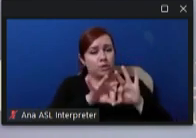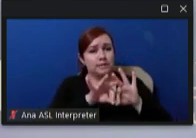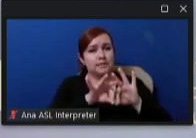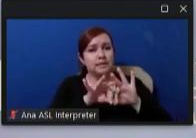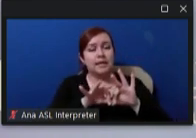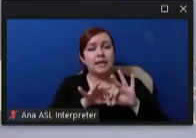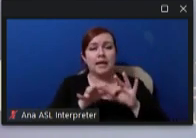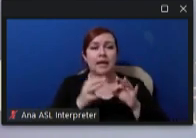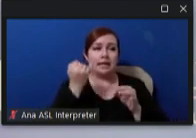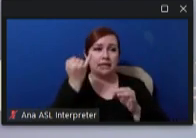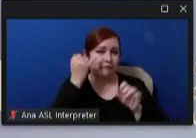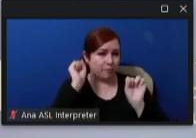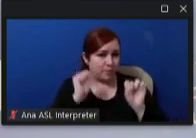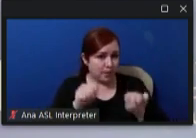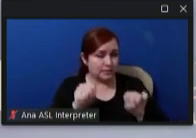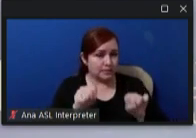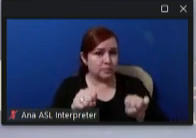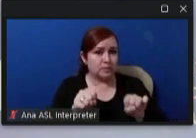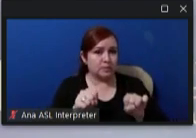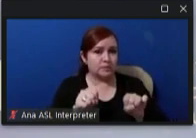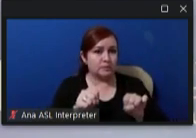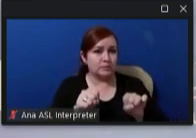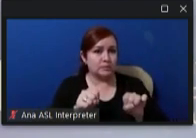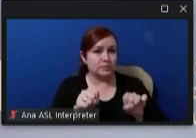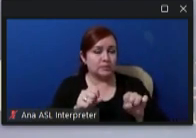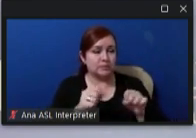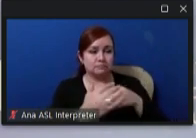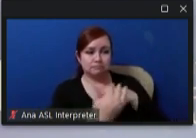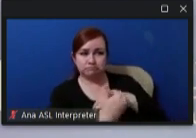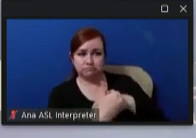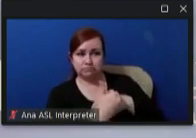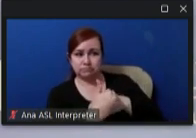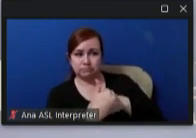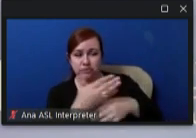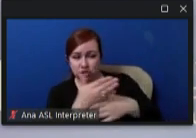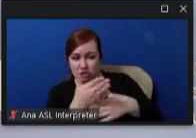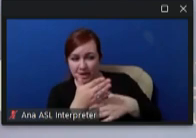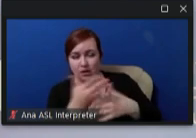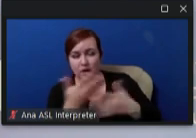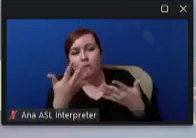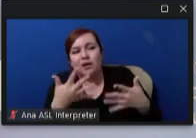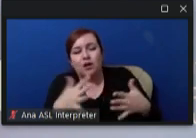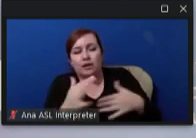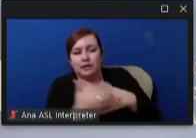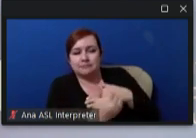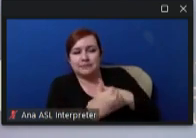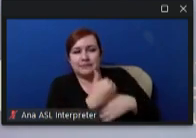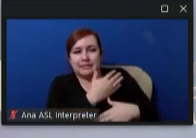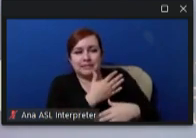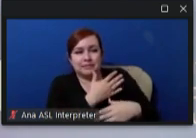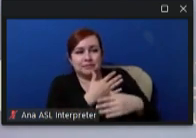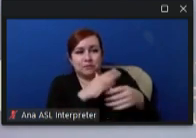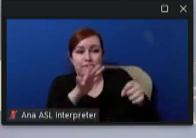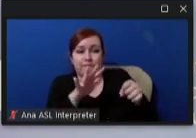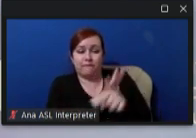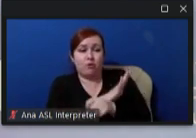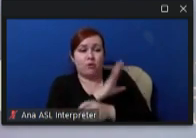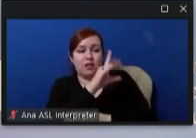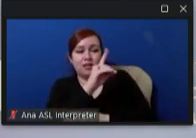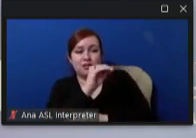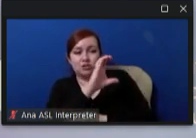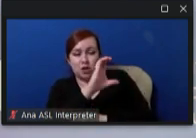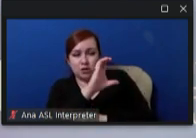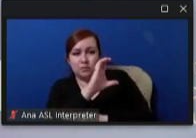Bueno, ya nos entregaron los informes, el informe que está muy completo,